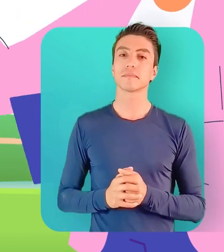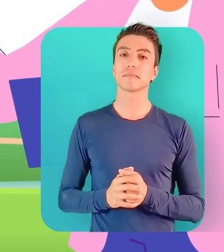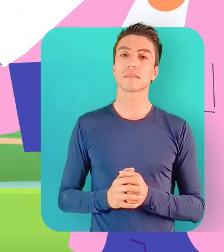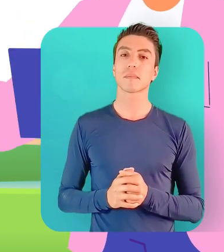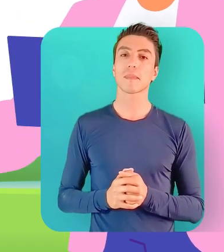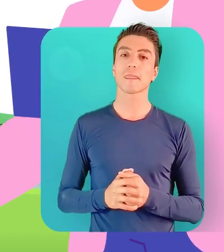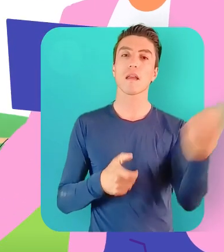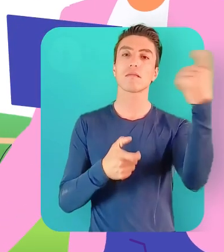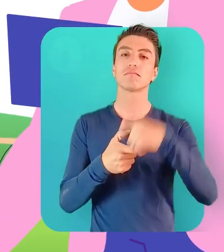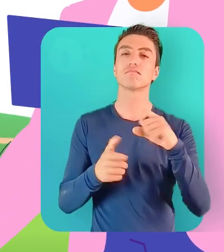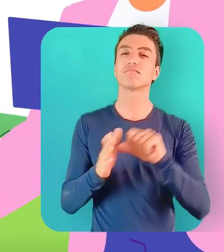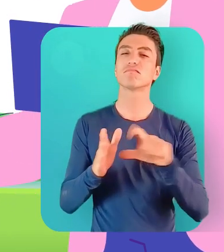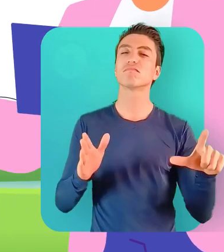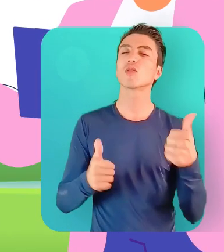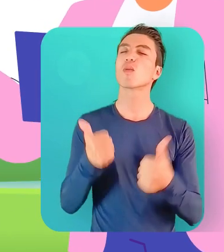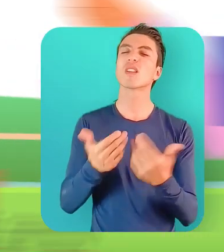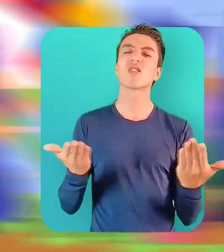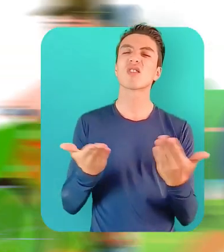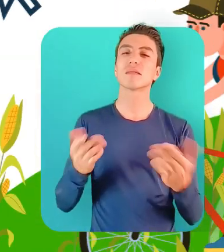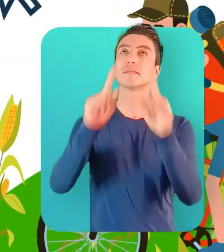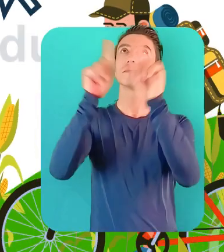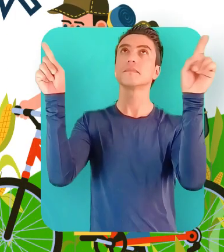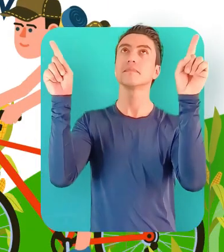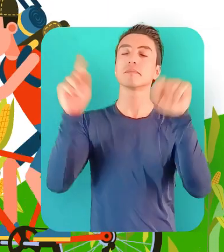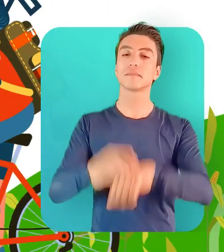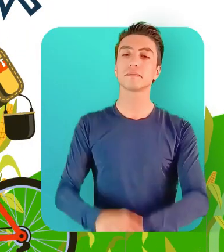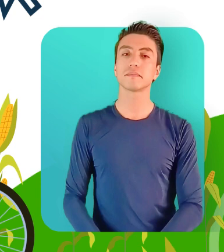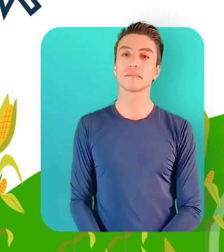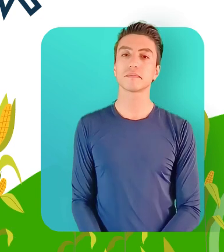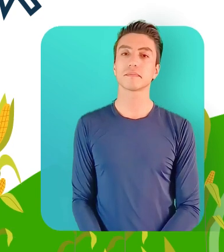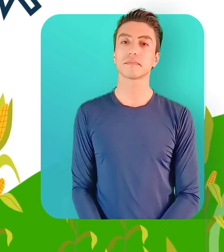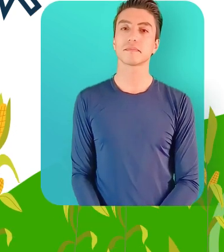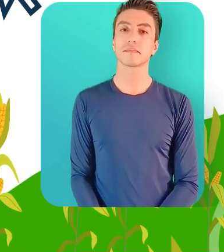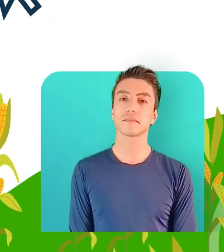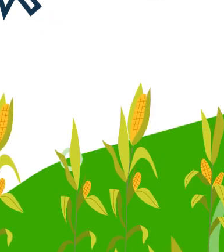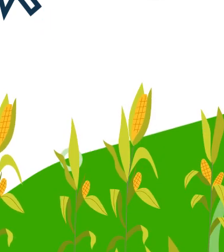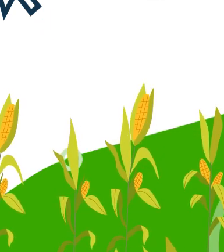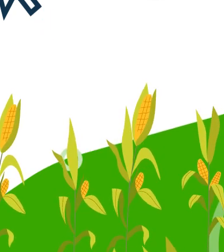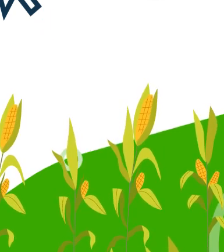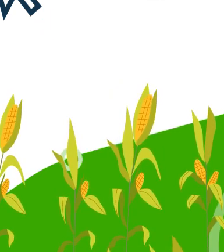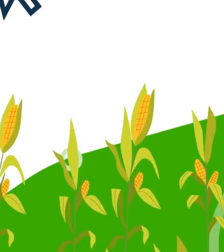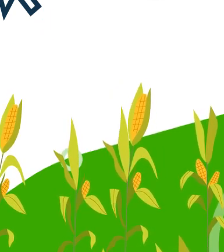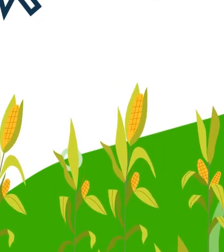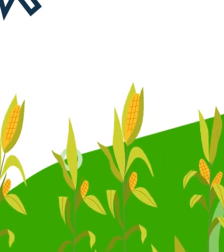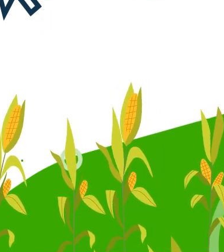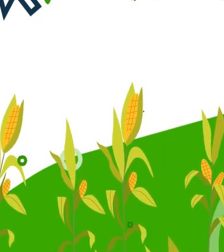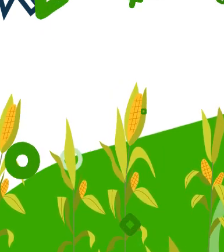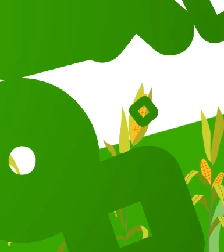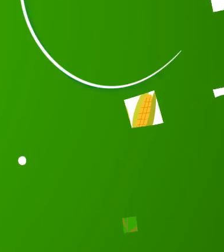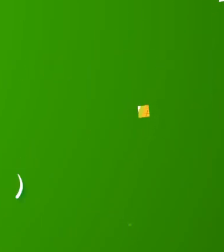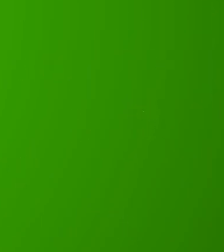colombianos que le apuestan el cambio. Inscríbete en www.cenasofiaplus.edu.co